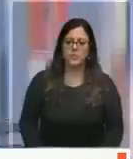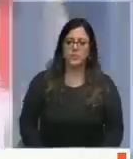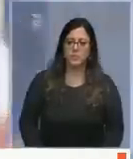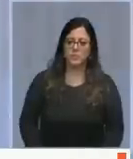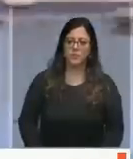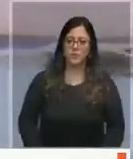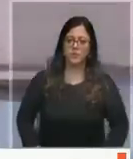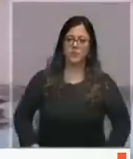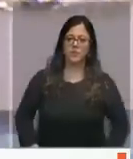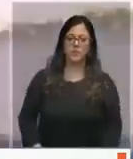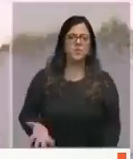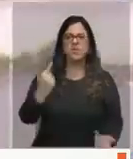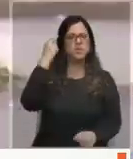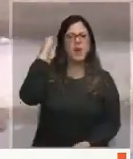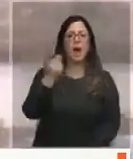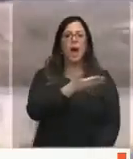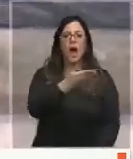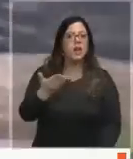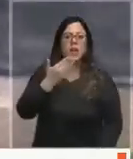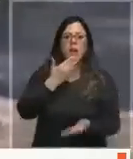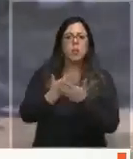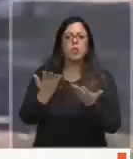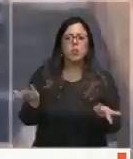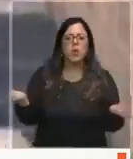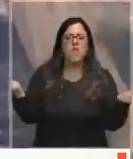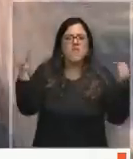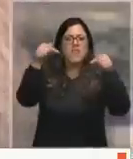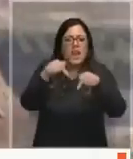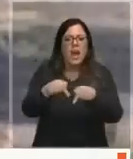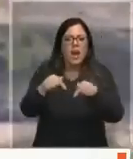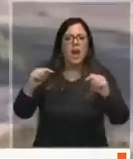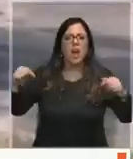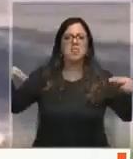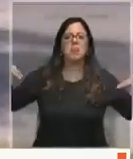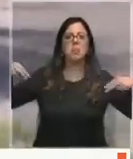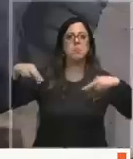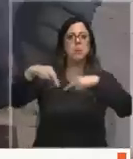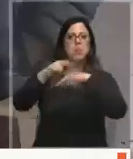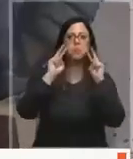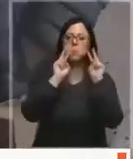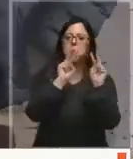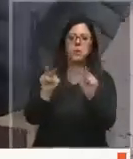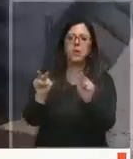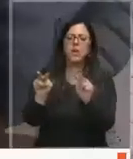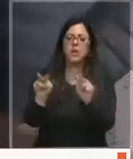¿Qué pensaban ustedes cuando pasaban por acá antes y veían acá?